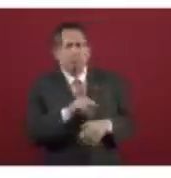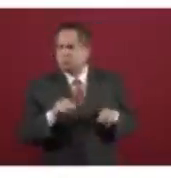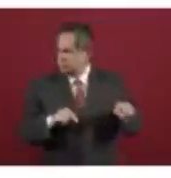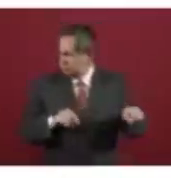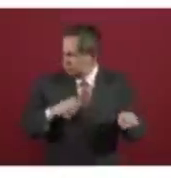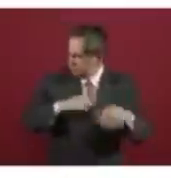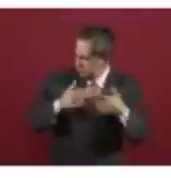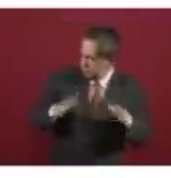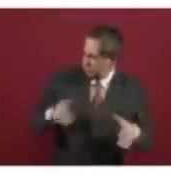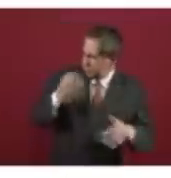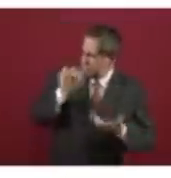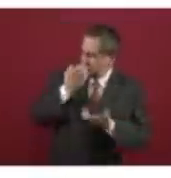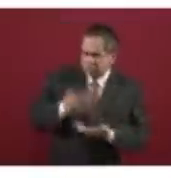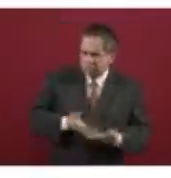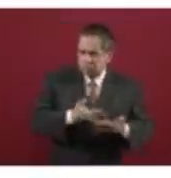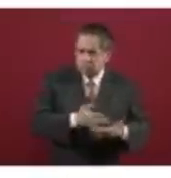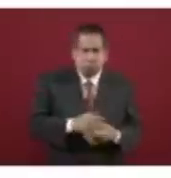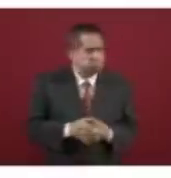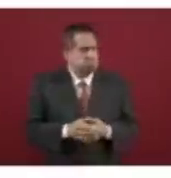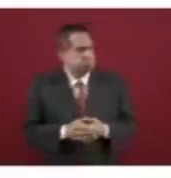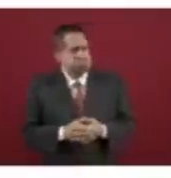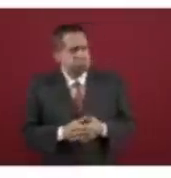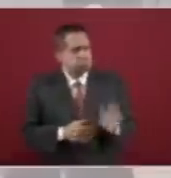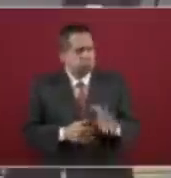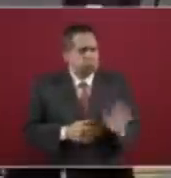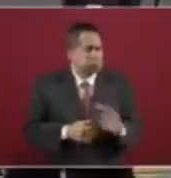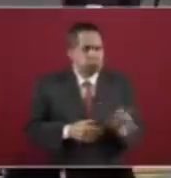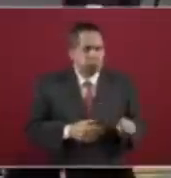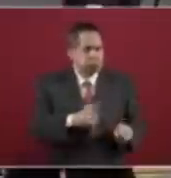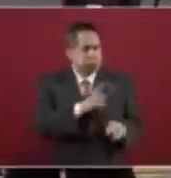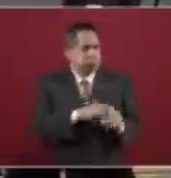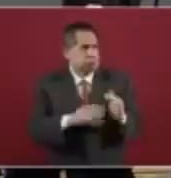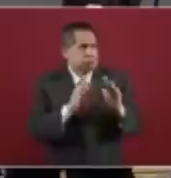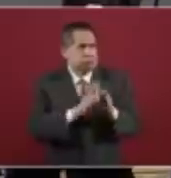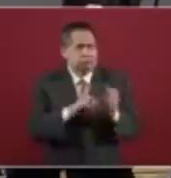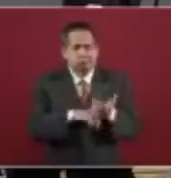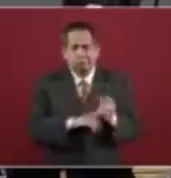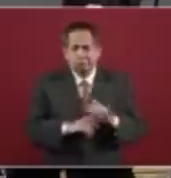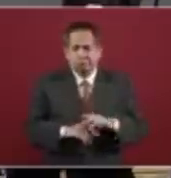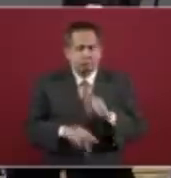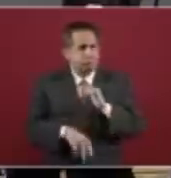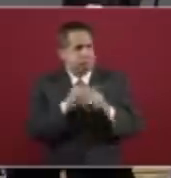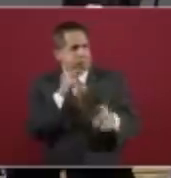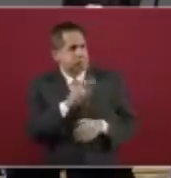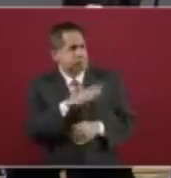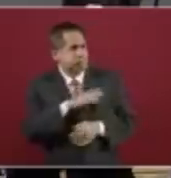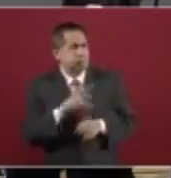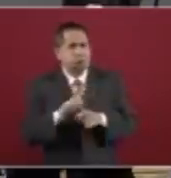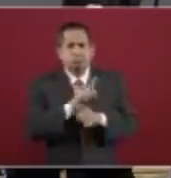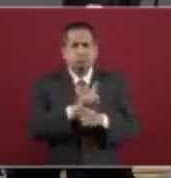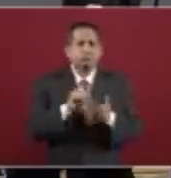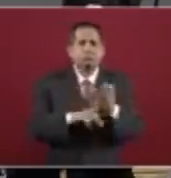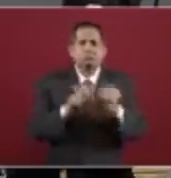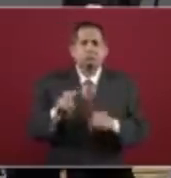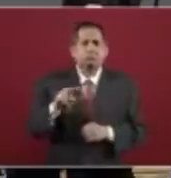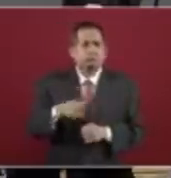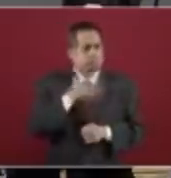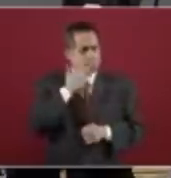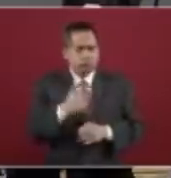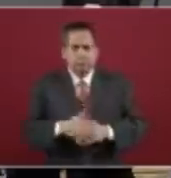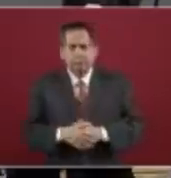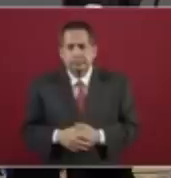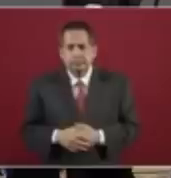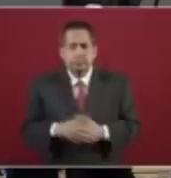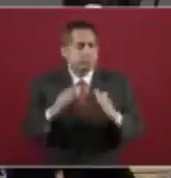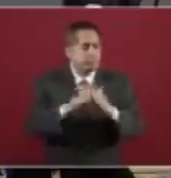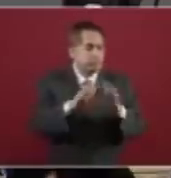acudían a determinada estancia, referían que esas estancias no existían ya desde el 2018. Y cambios de